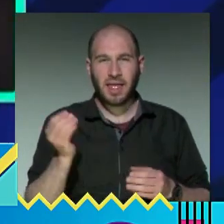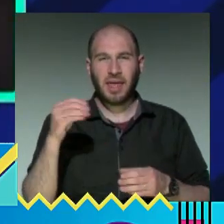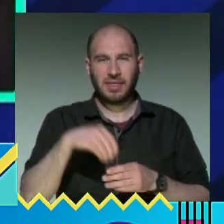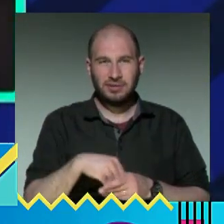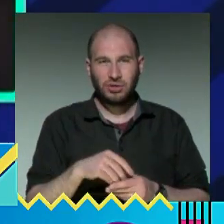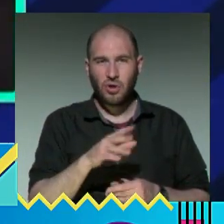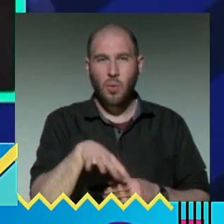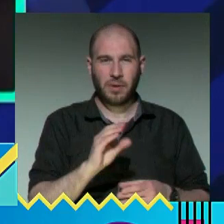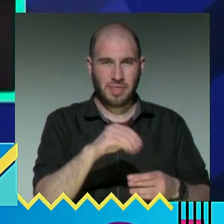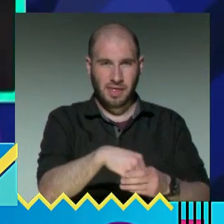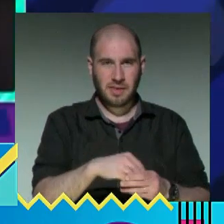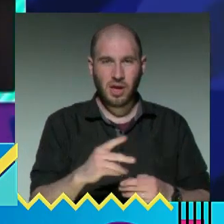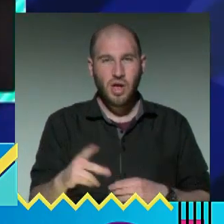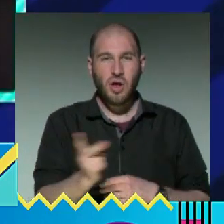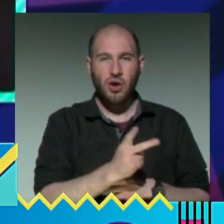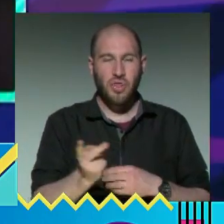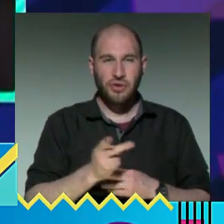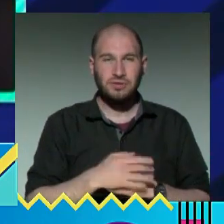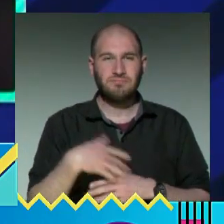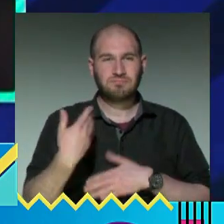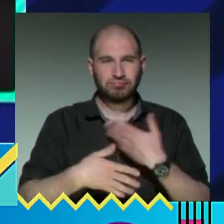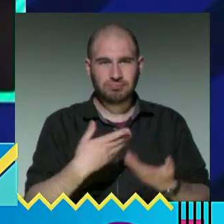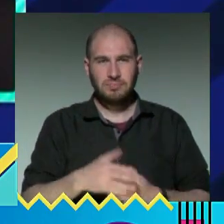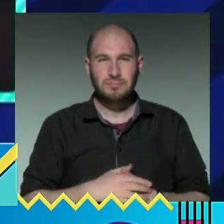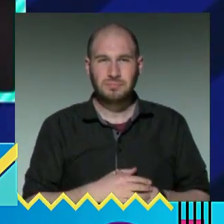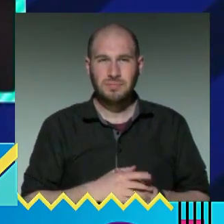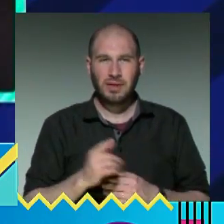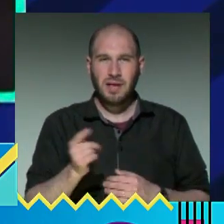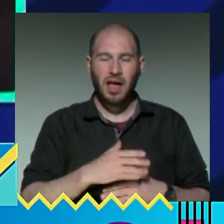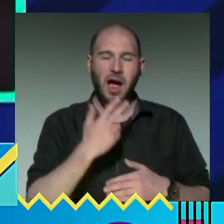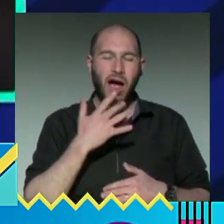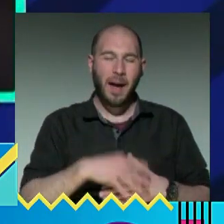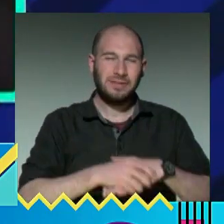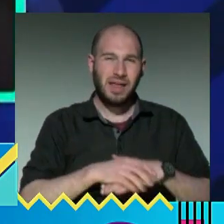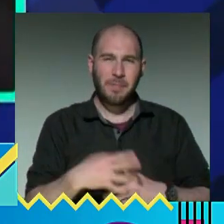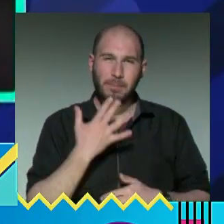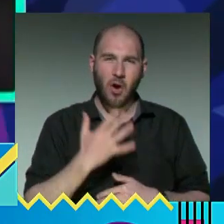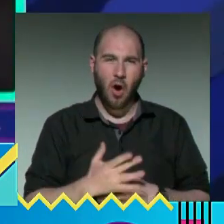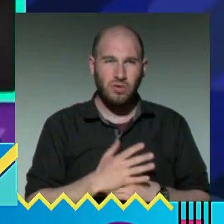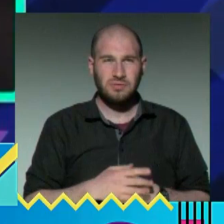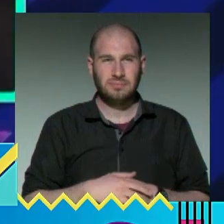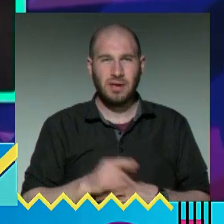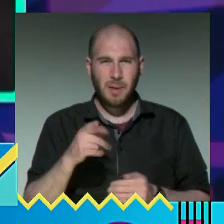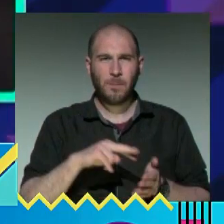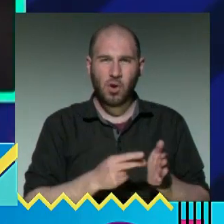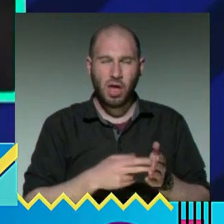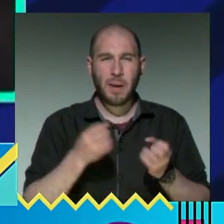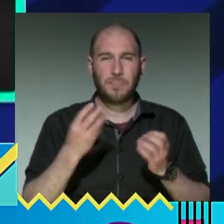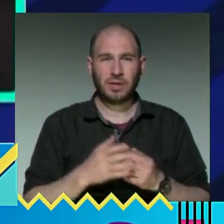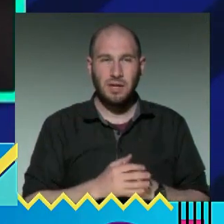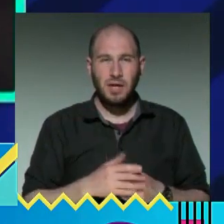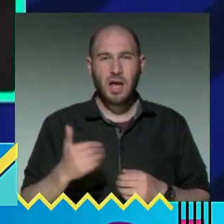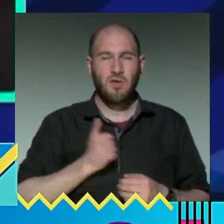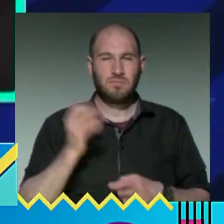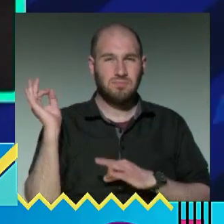insertarse en la comunidad. Ambos van a desarrollar una hermosa amistad que se va a ver afectada cuando llegan